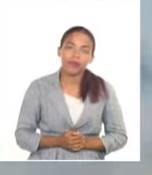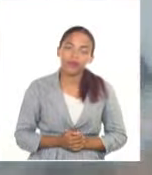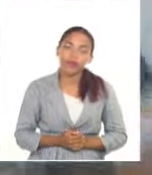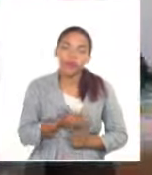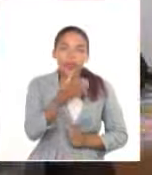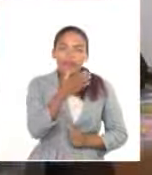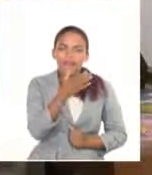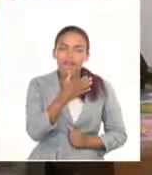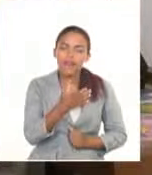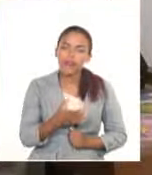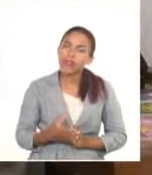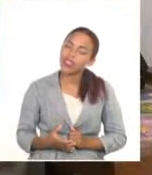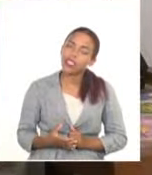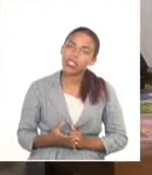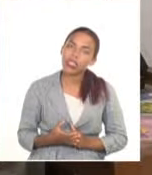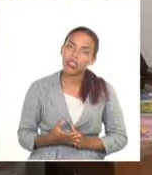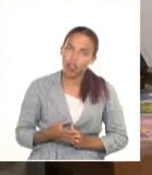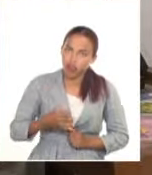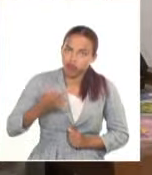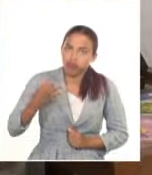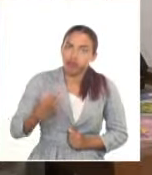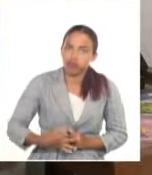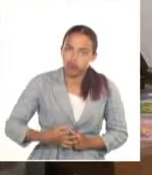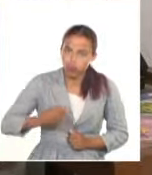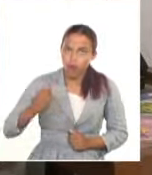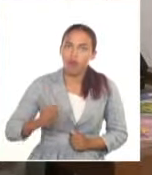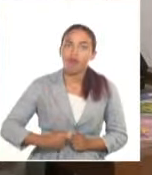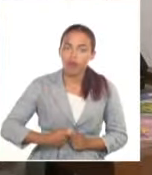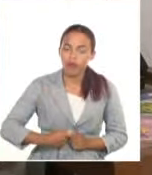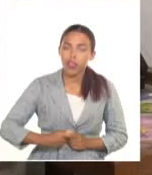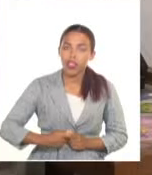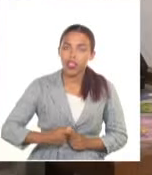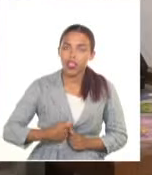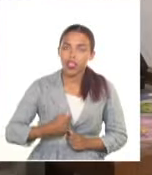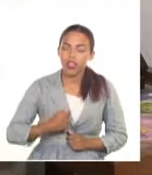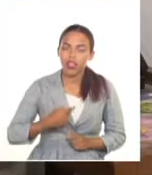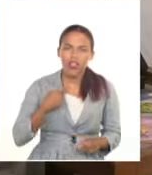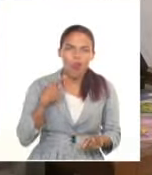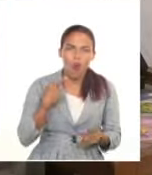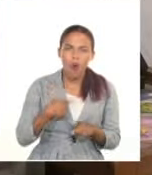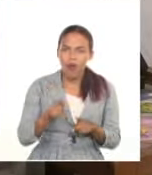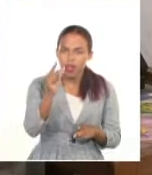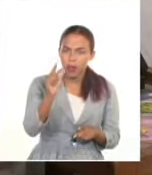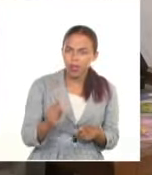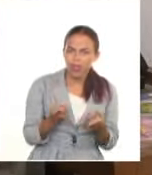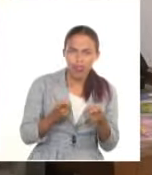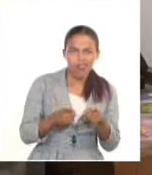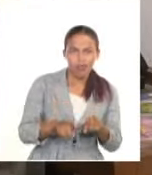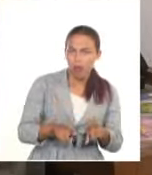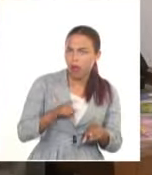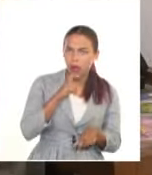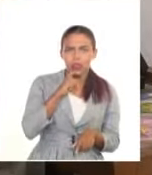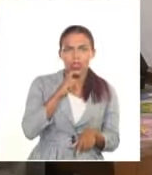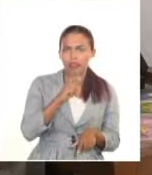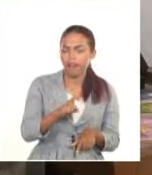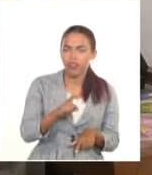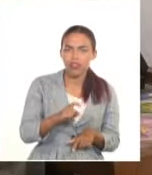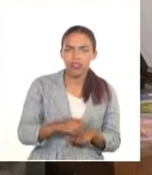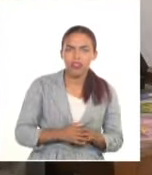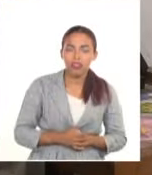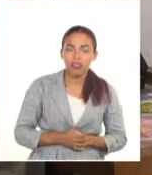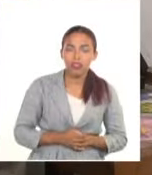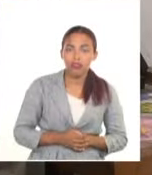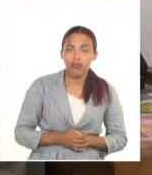es Fidel. No hay otro, ni conozco, ni creo que vaya a conocer, ni voy a conocer, ni creo que en largos